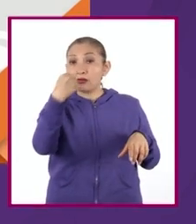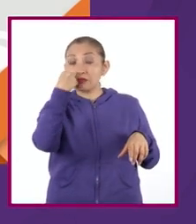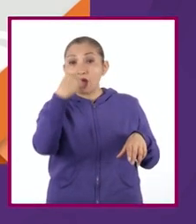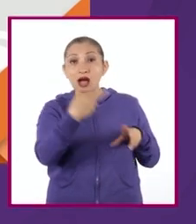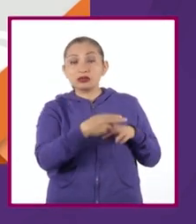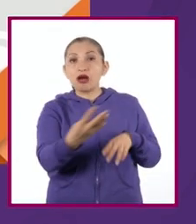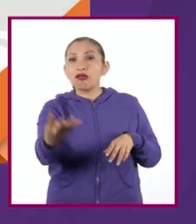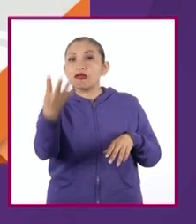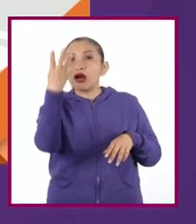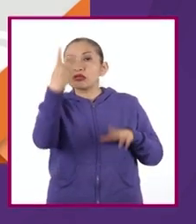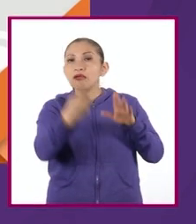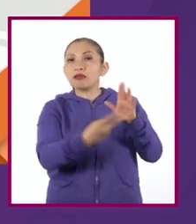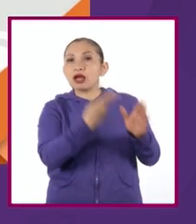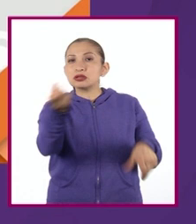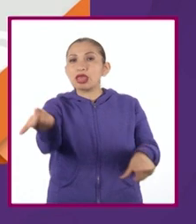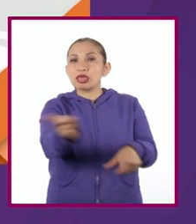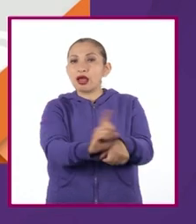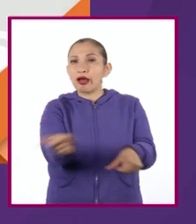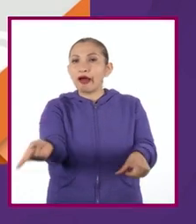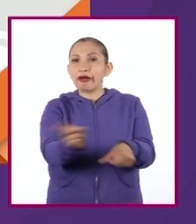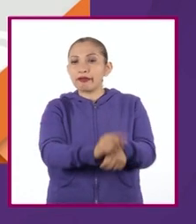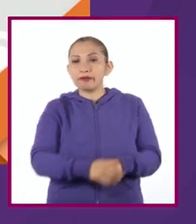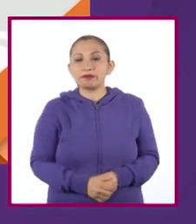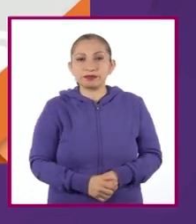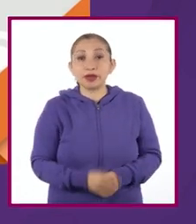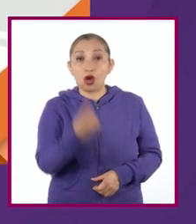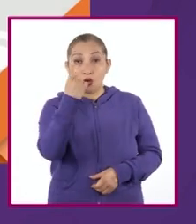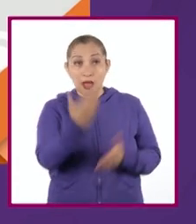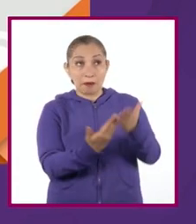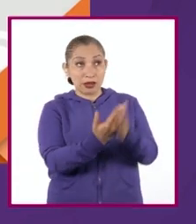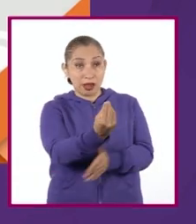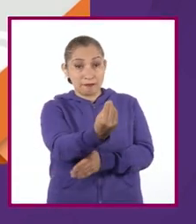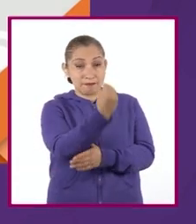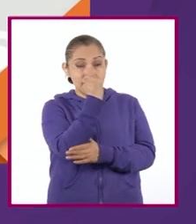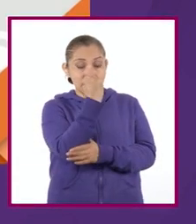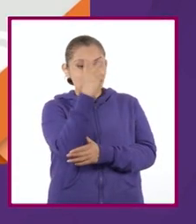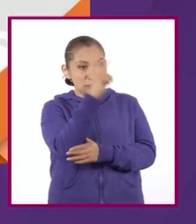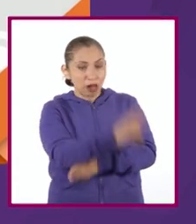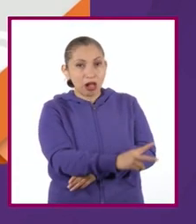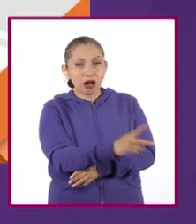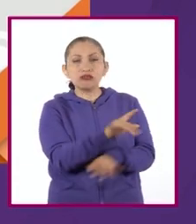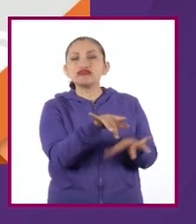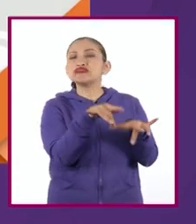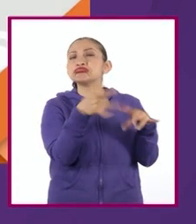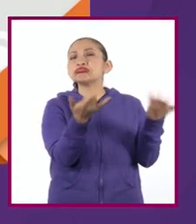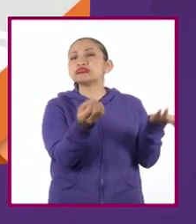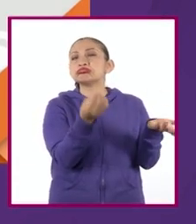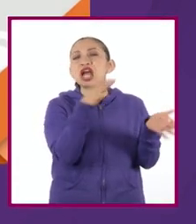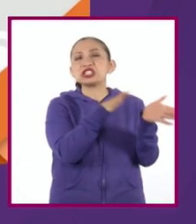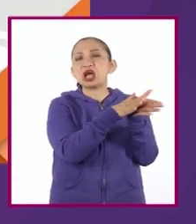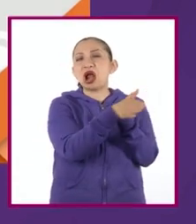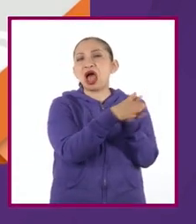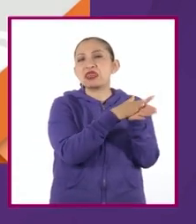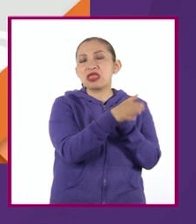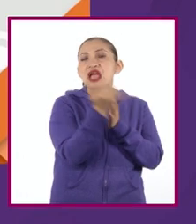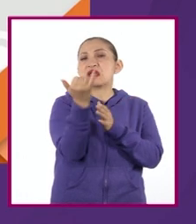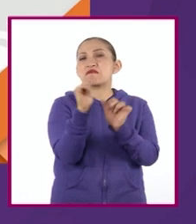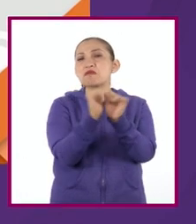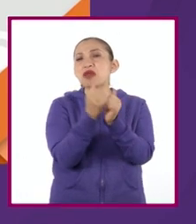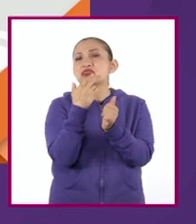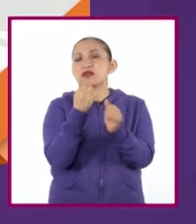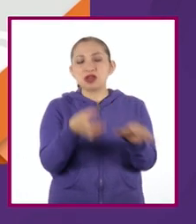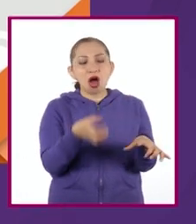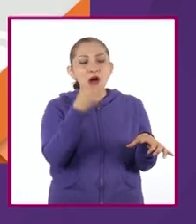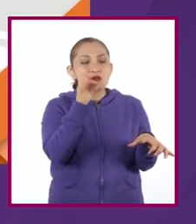hasta 4 veces diarias. Un desayuno relativamente ligero, chocolate y pan